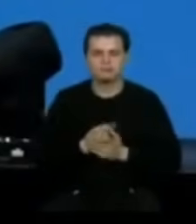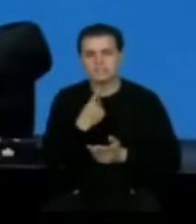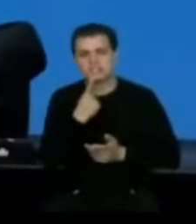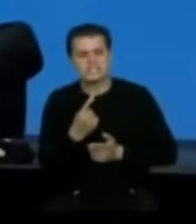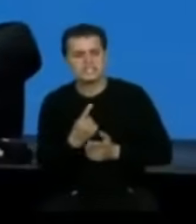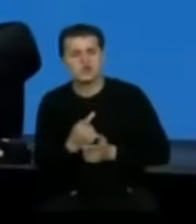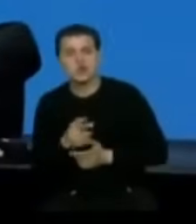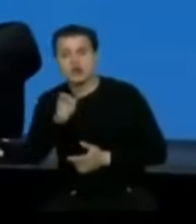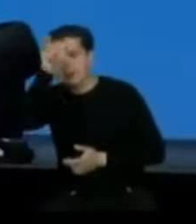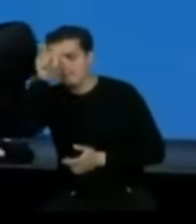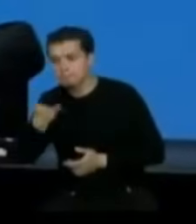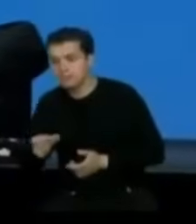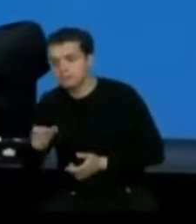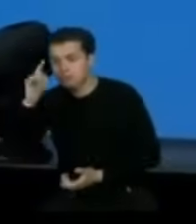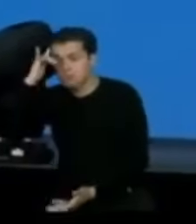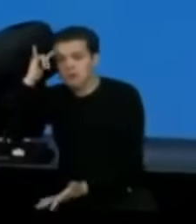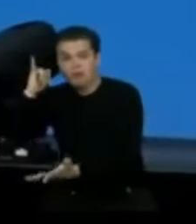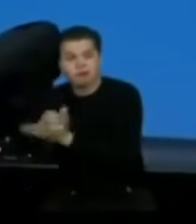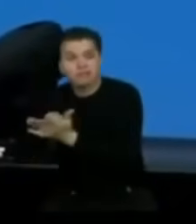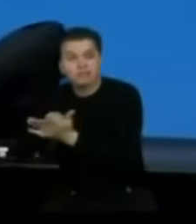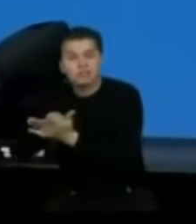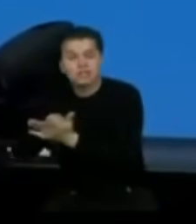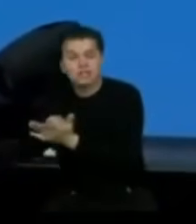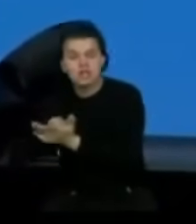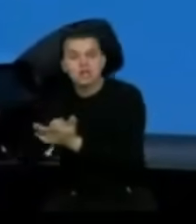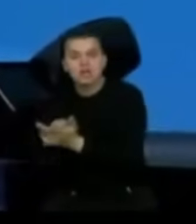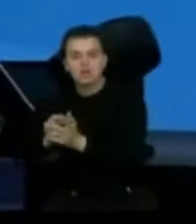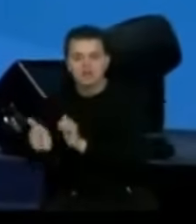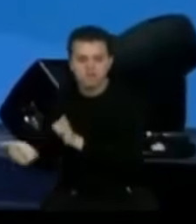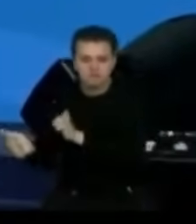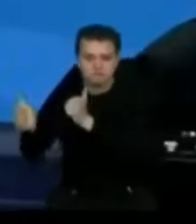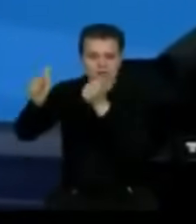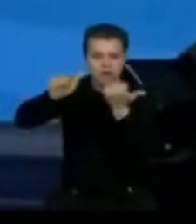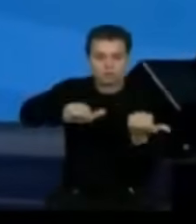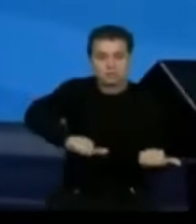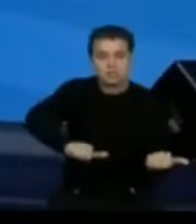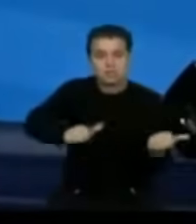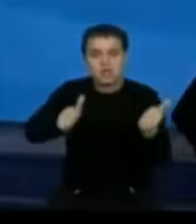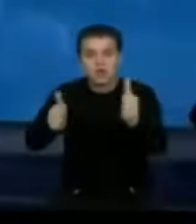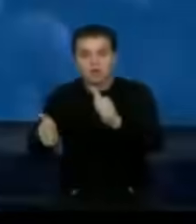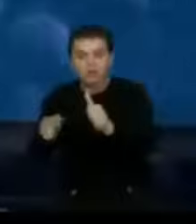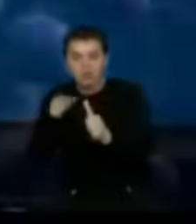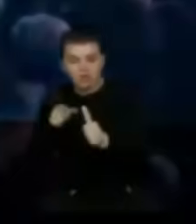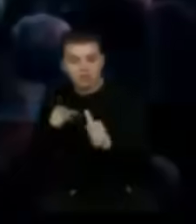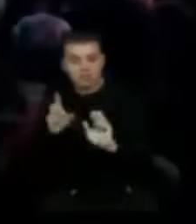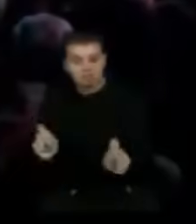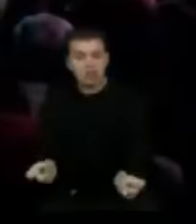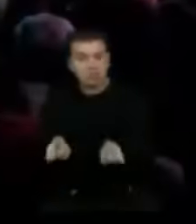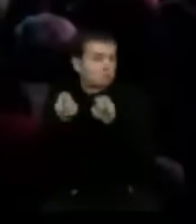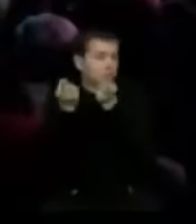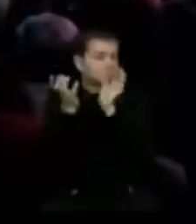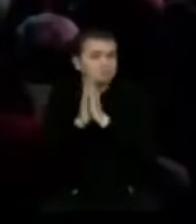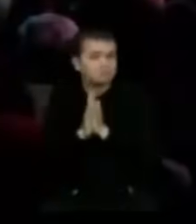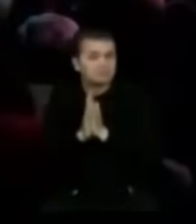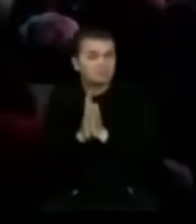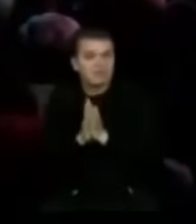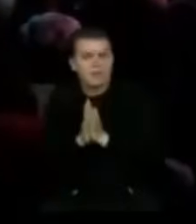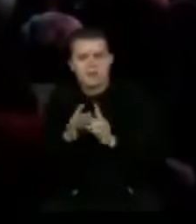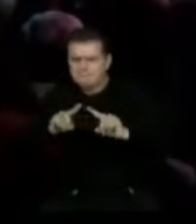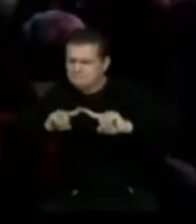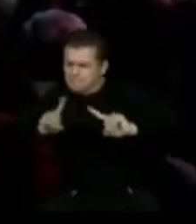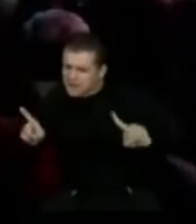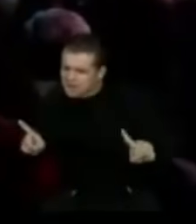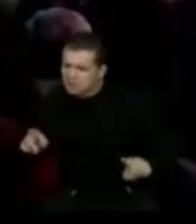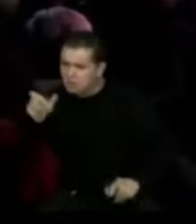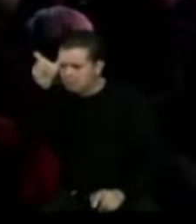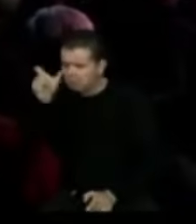Dijo: el que creyere y fuere bautizado será salvo, mas el que